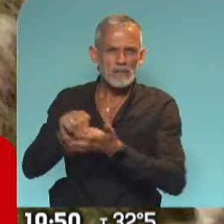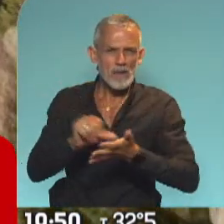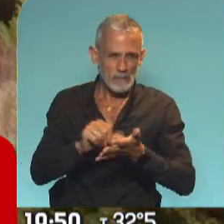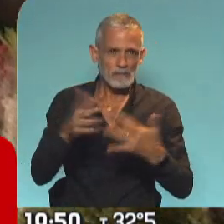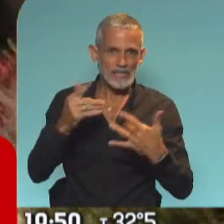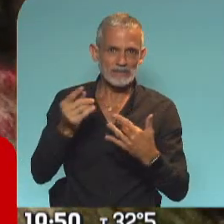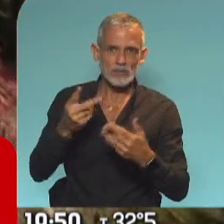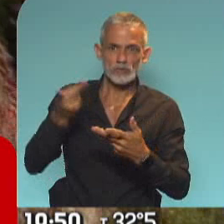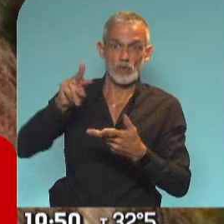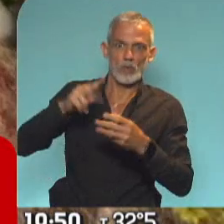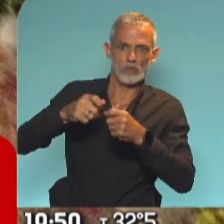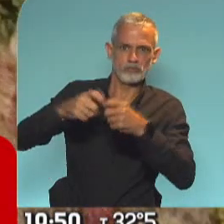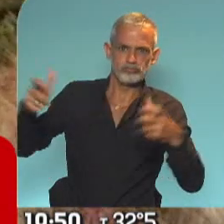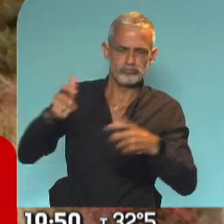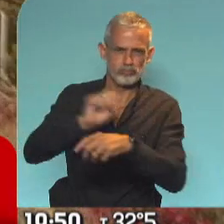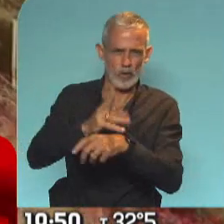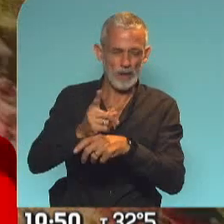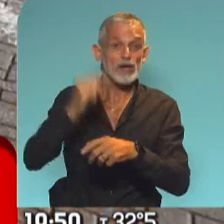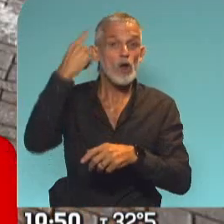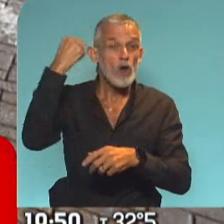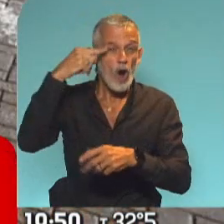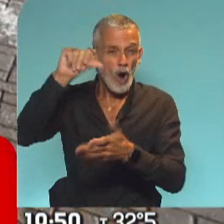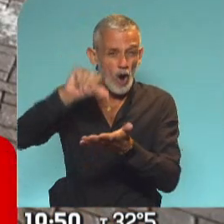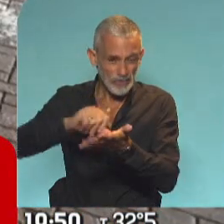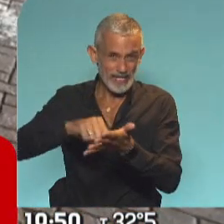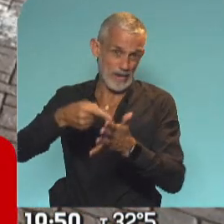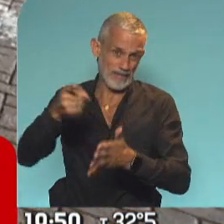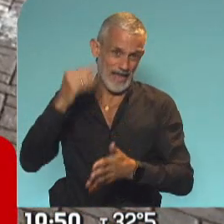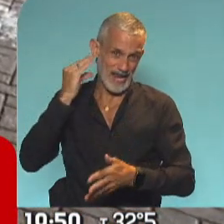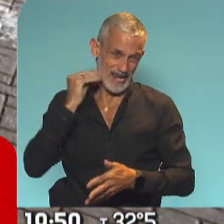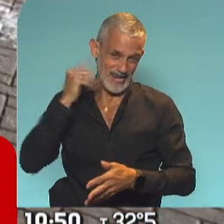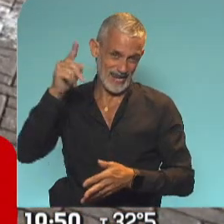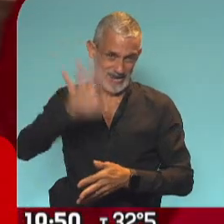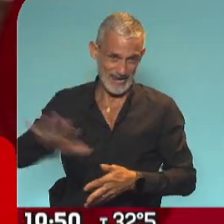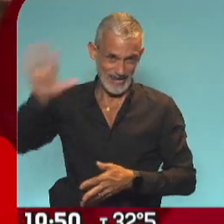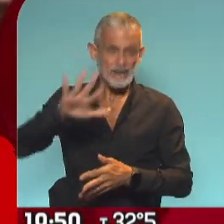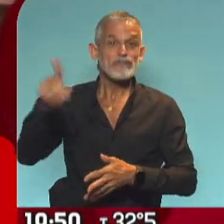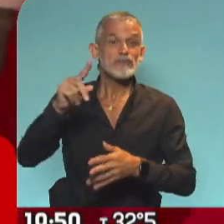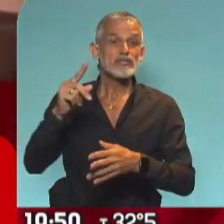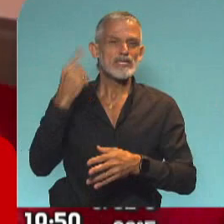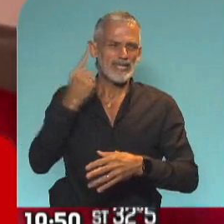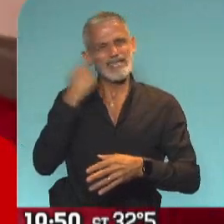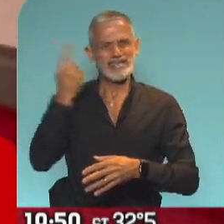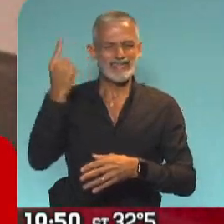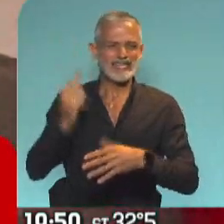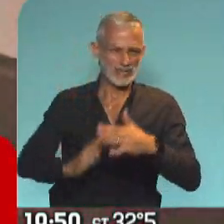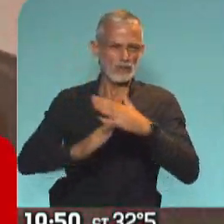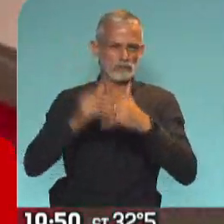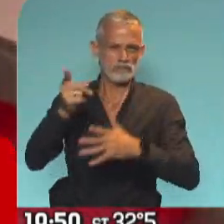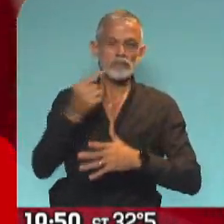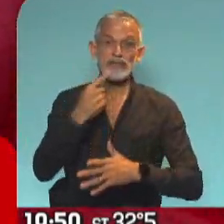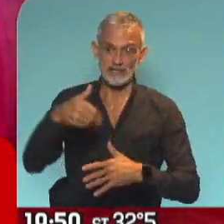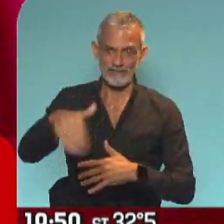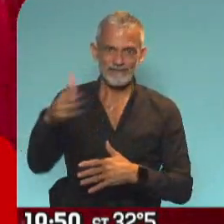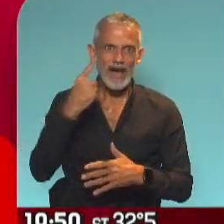segunda ola de coronavirus. En Londres, capital del Reino Unido, el alcalde Sadiq Khan advirtió que en unos